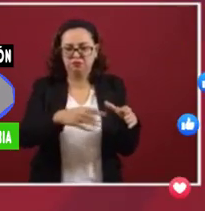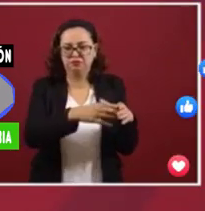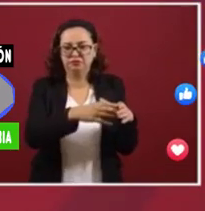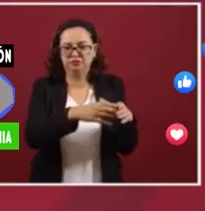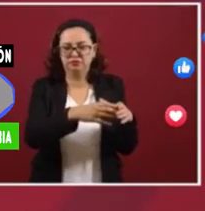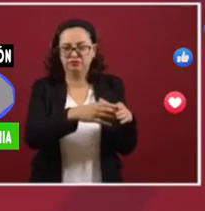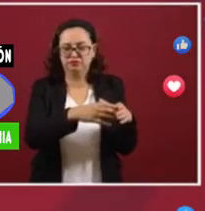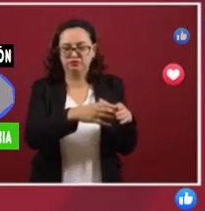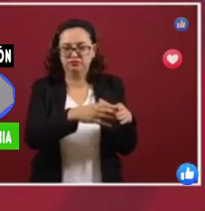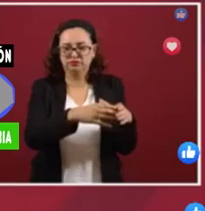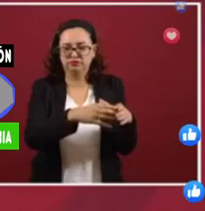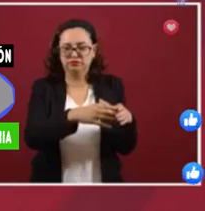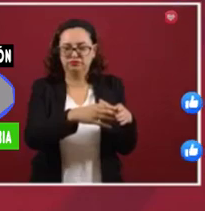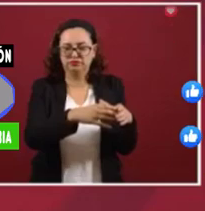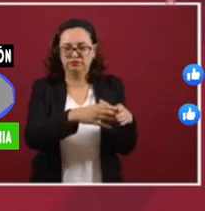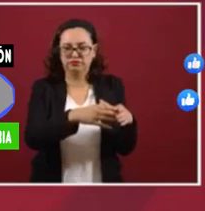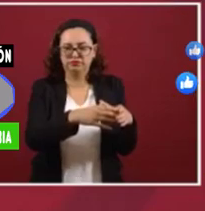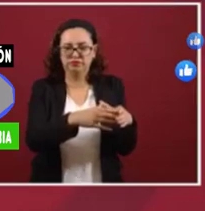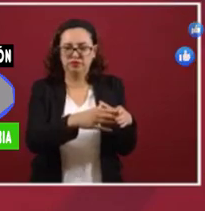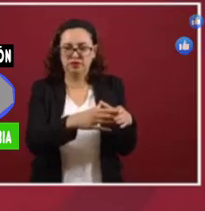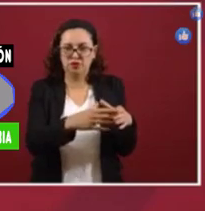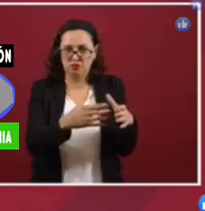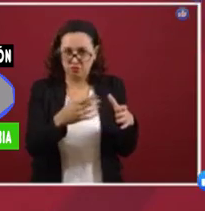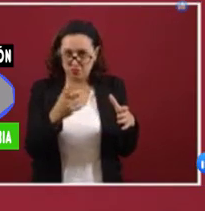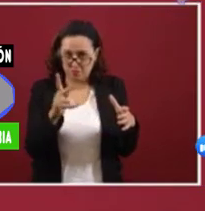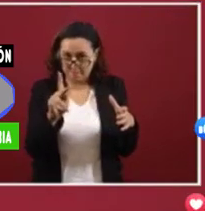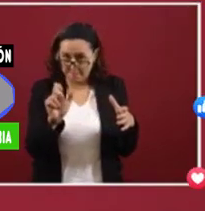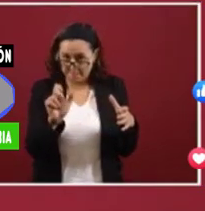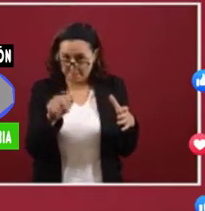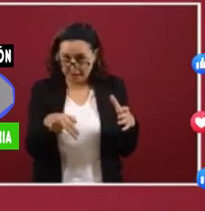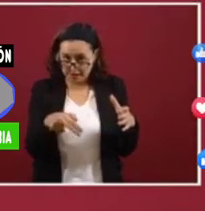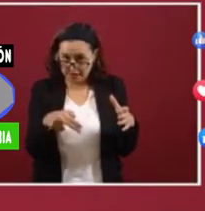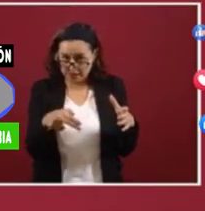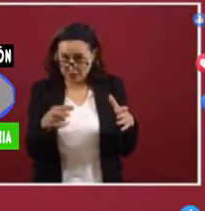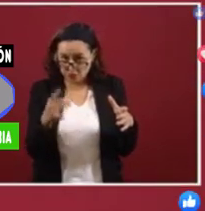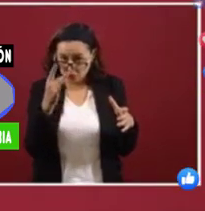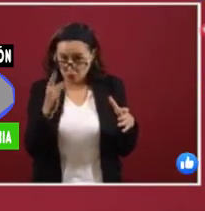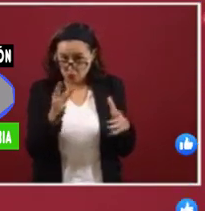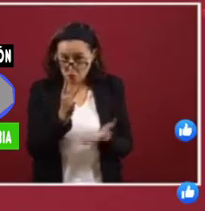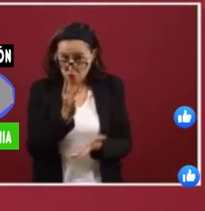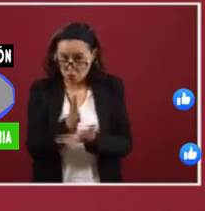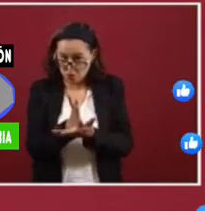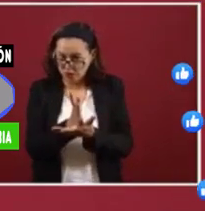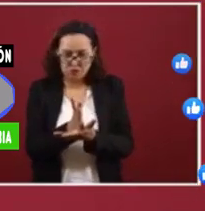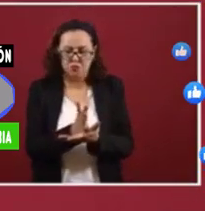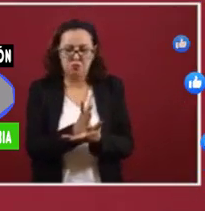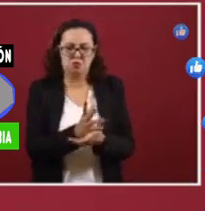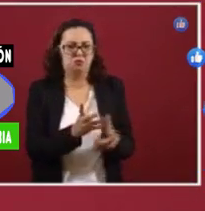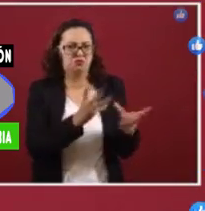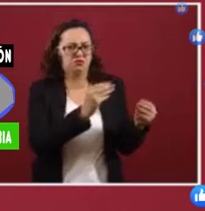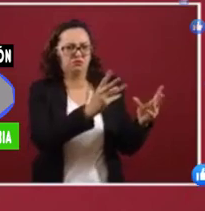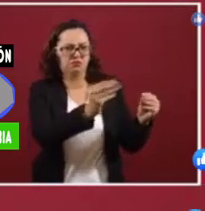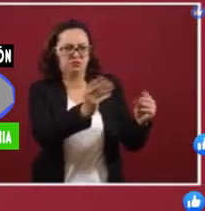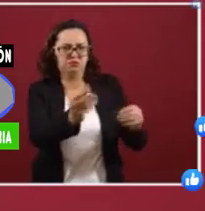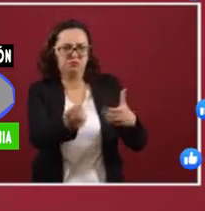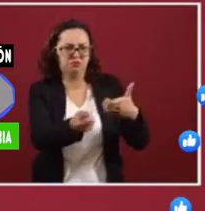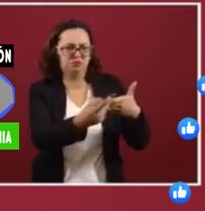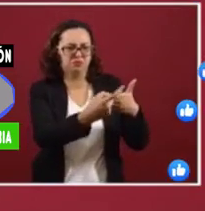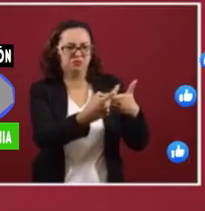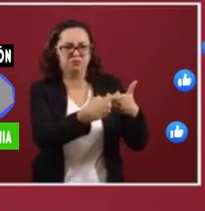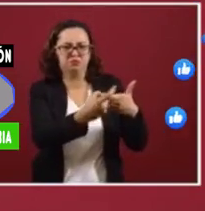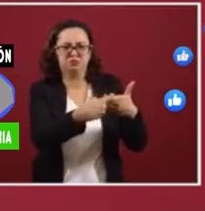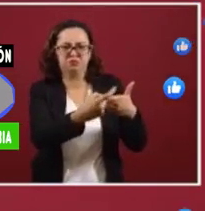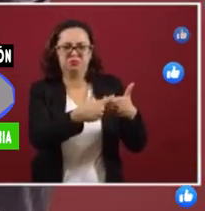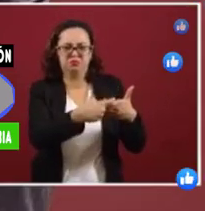incluye solo al pan el conservadurismo es más amplio tiene como